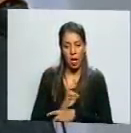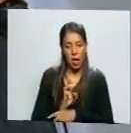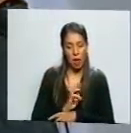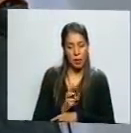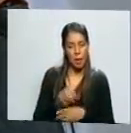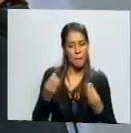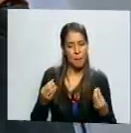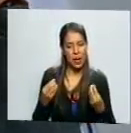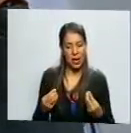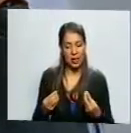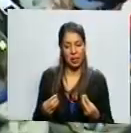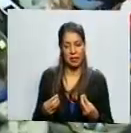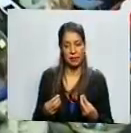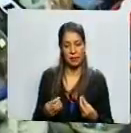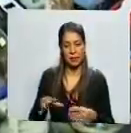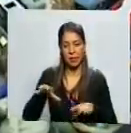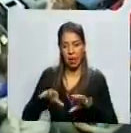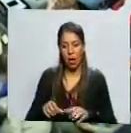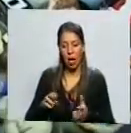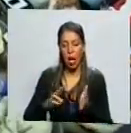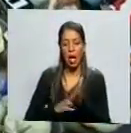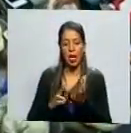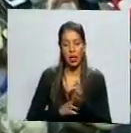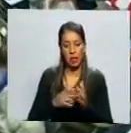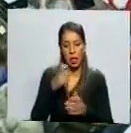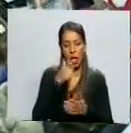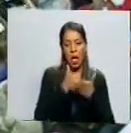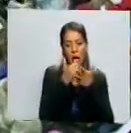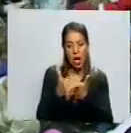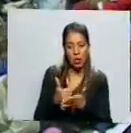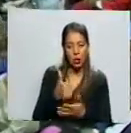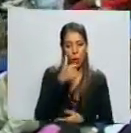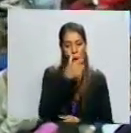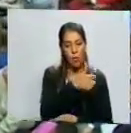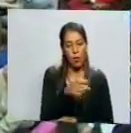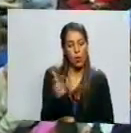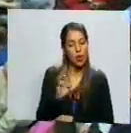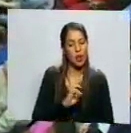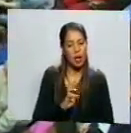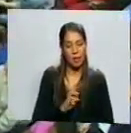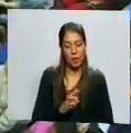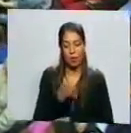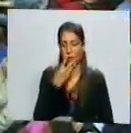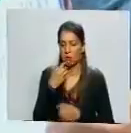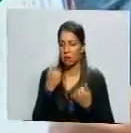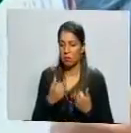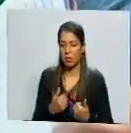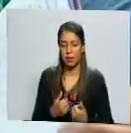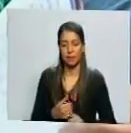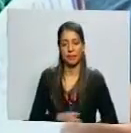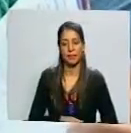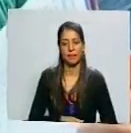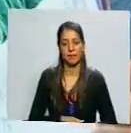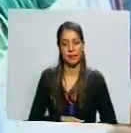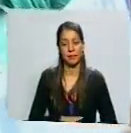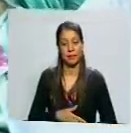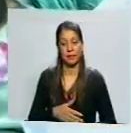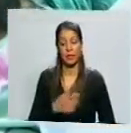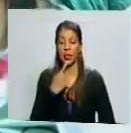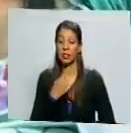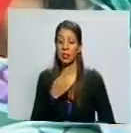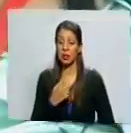para garantizar, atender inmediatamente a nuestro pueblo. Me parece extraordinario. Yo quiero decirles en nombre, bueno, de